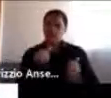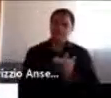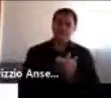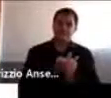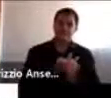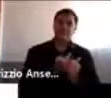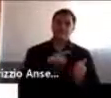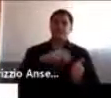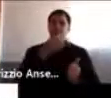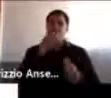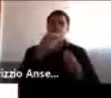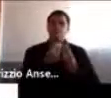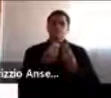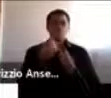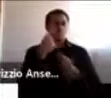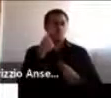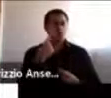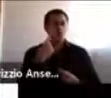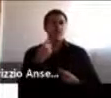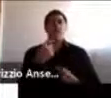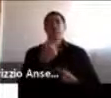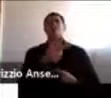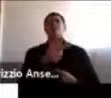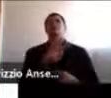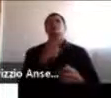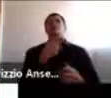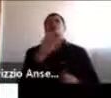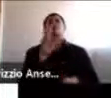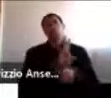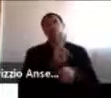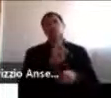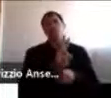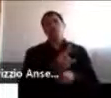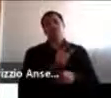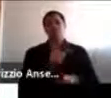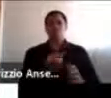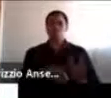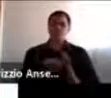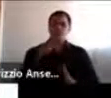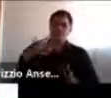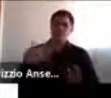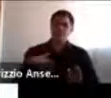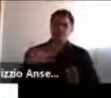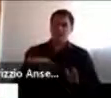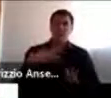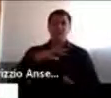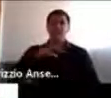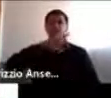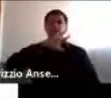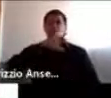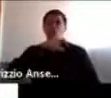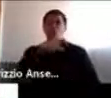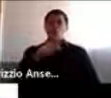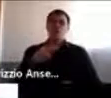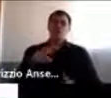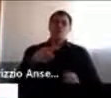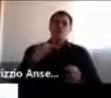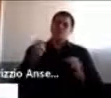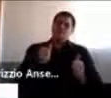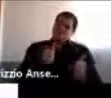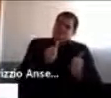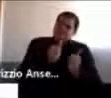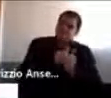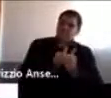con profesores ya pero en realidad lo importante es que esté en compañía del adulto y ahora les voy a explicar un poquitito por qué